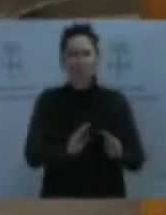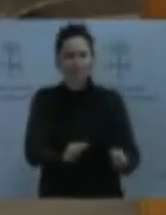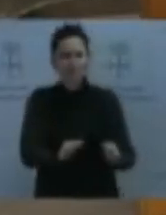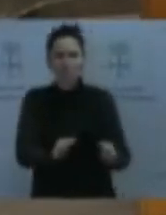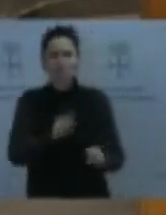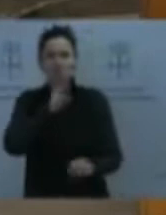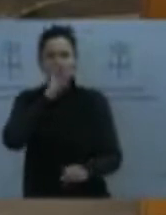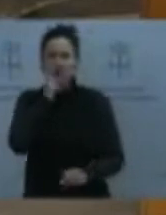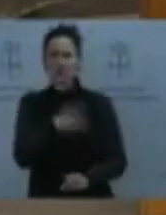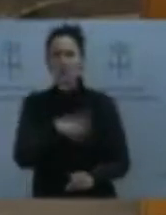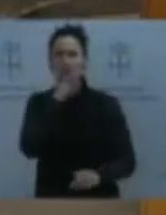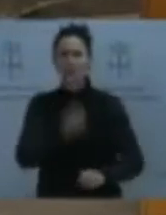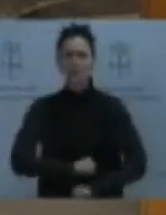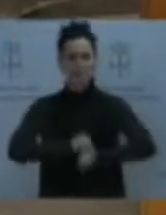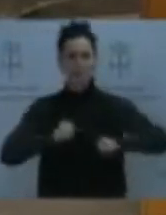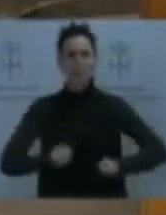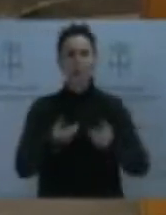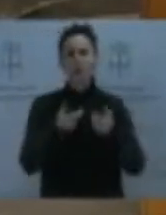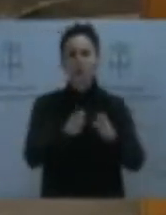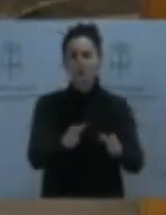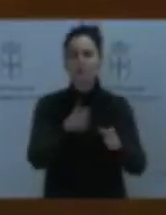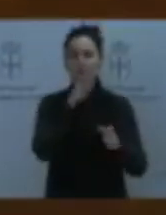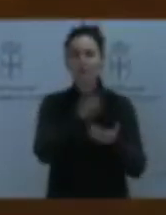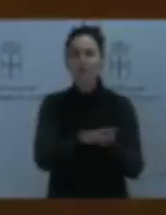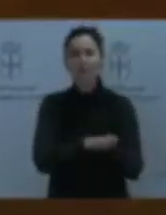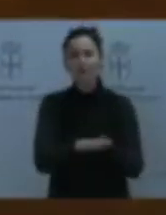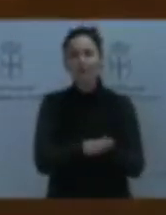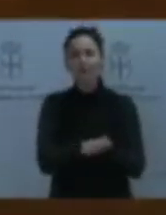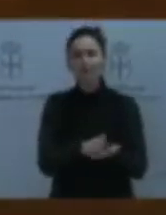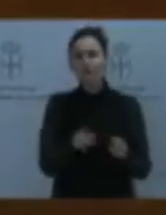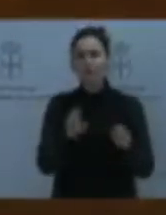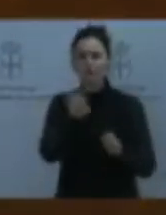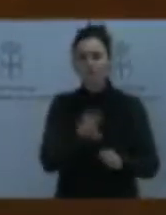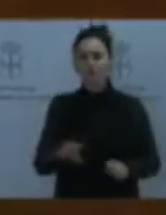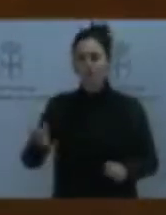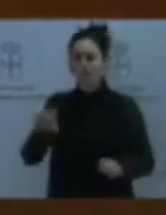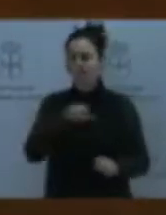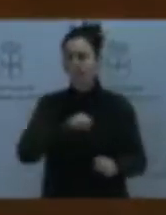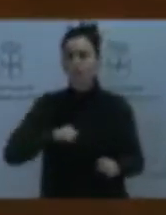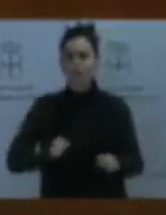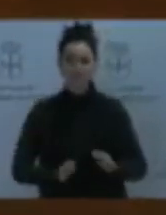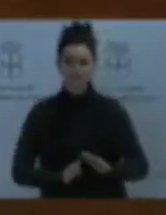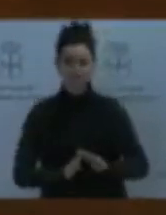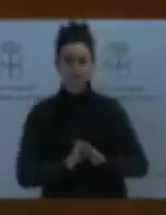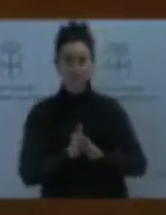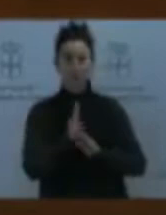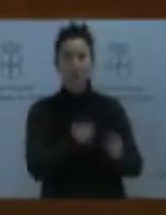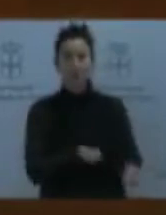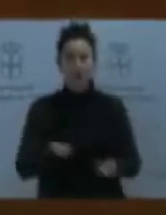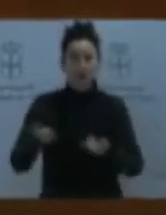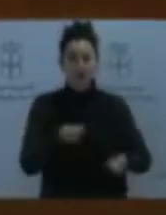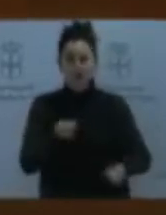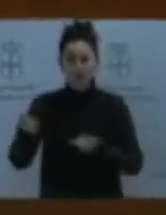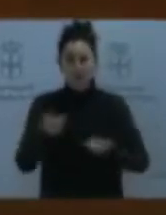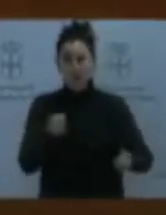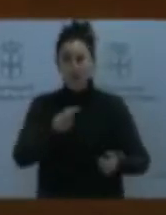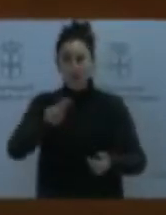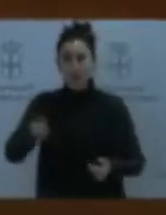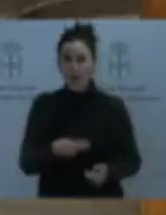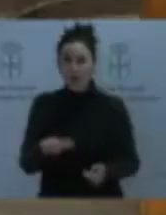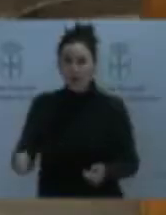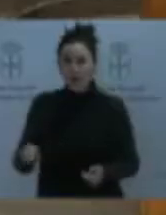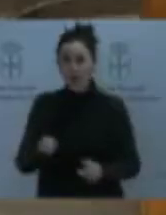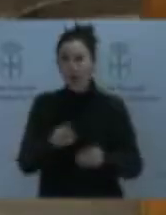aumenta determinadas comunidades autónomas tiene más que ver con el ritmo de exportaciones, con la evolución del euro, que con el cambio en la base estructural y un refuerzo